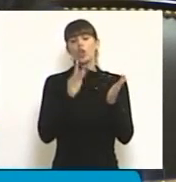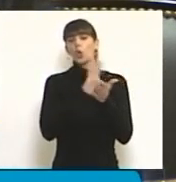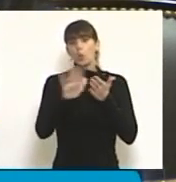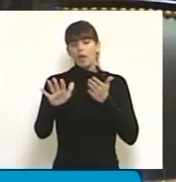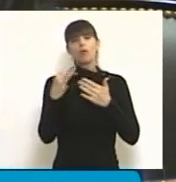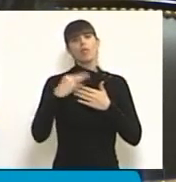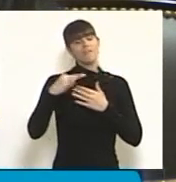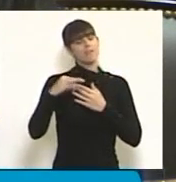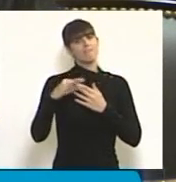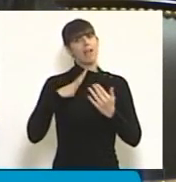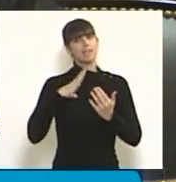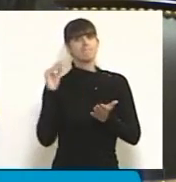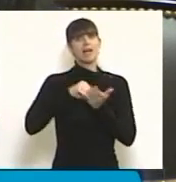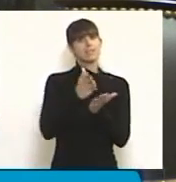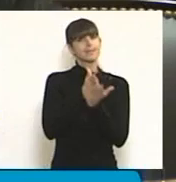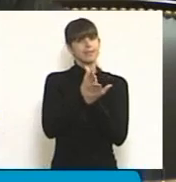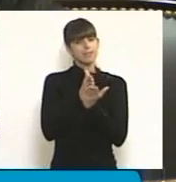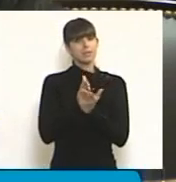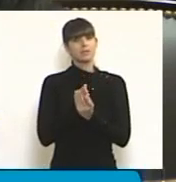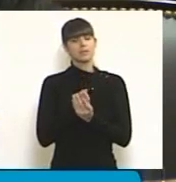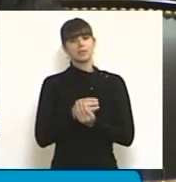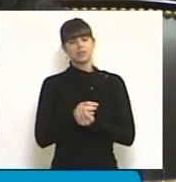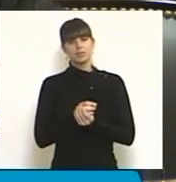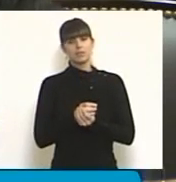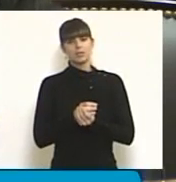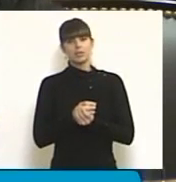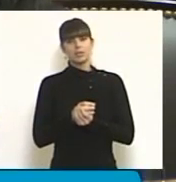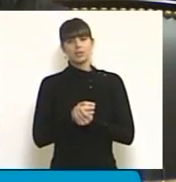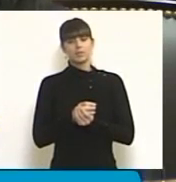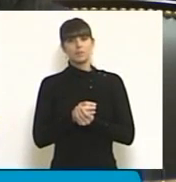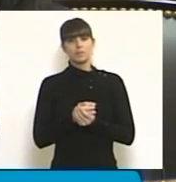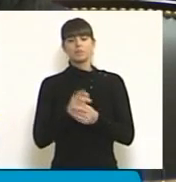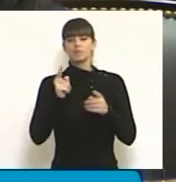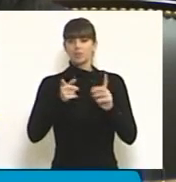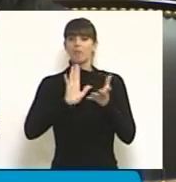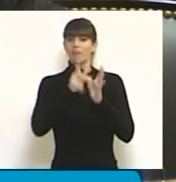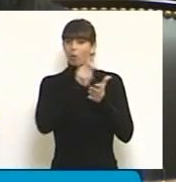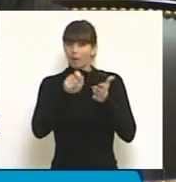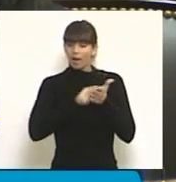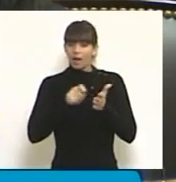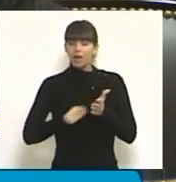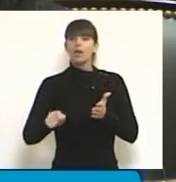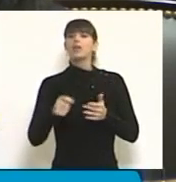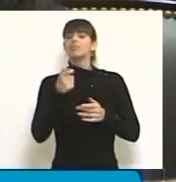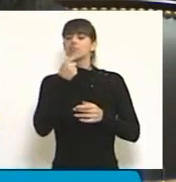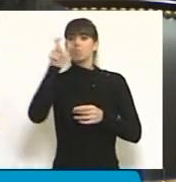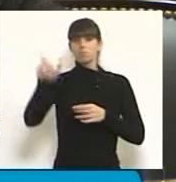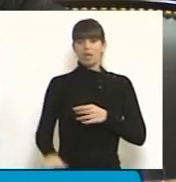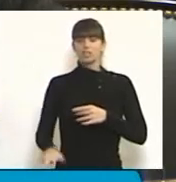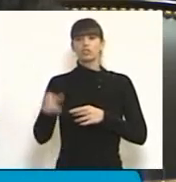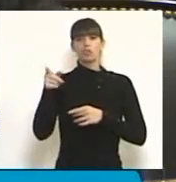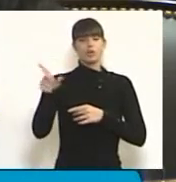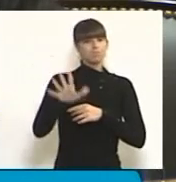han mencionado, contemplando también en su dictado aquellos casos que los imputados sean miembros